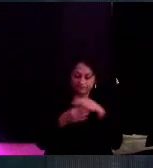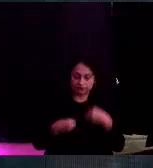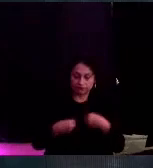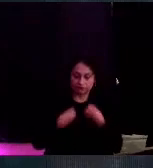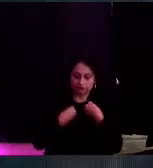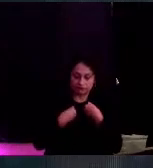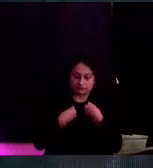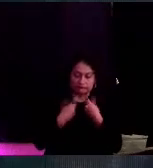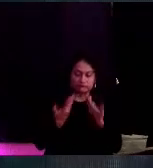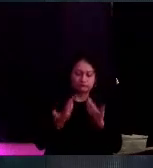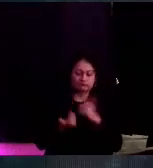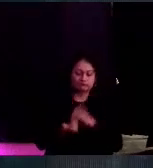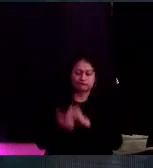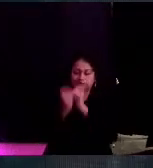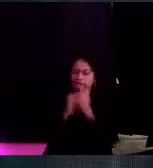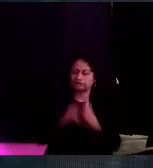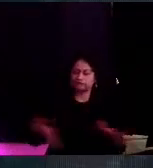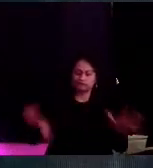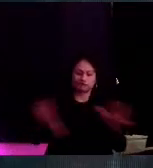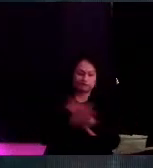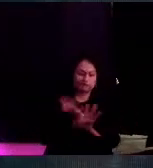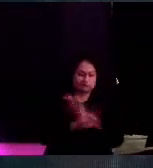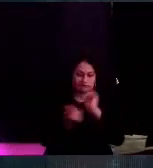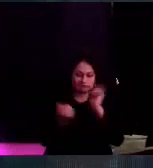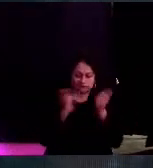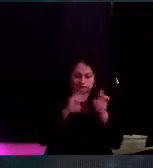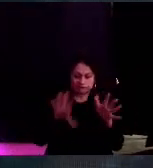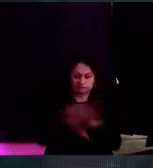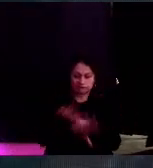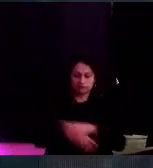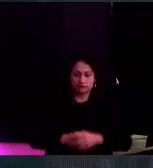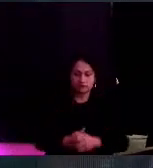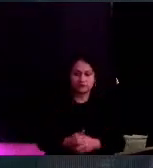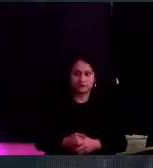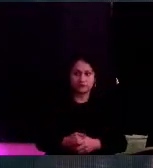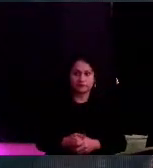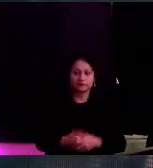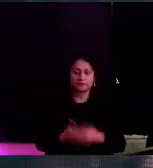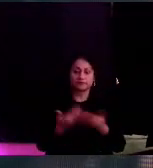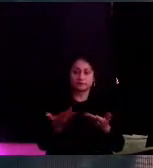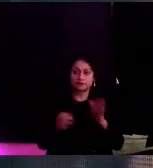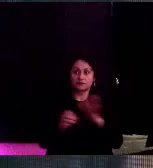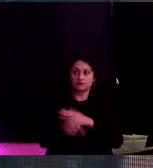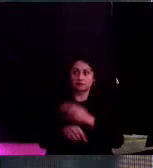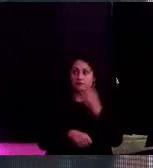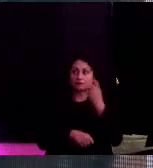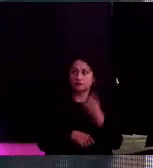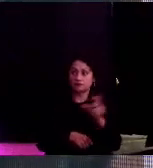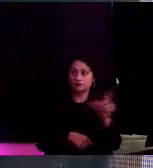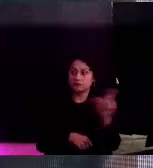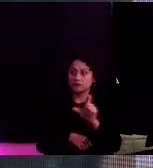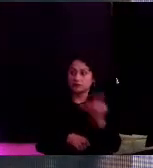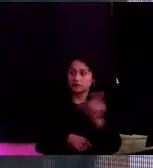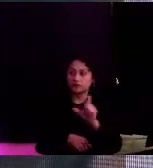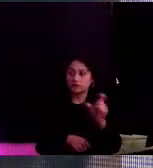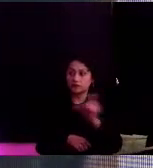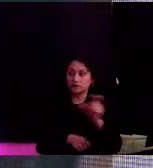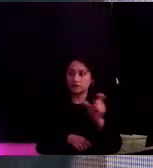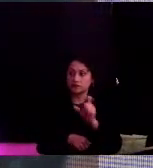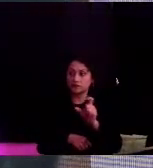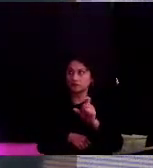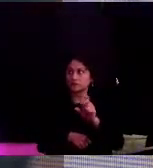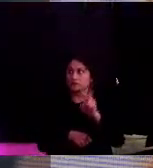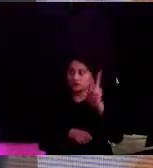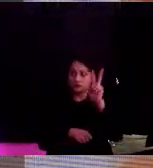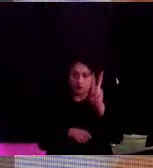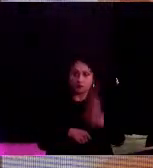nuestra vida da un giro de 180 grados. Es entonces que la búsqueda de verdad